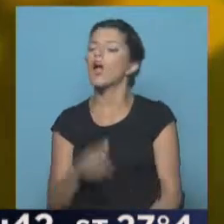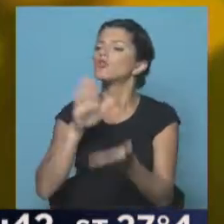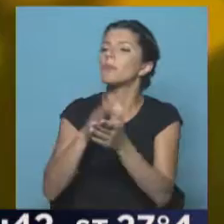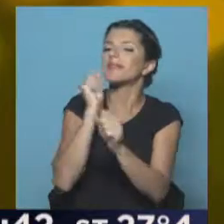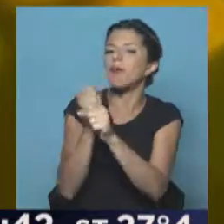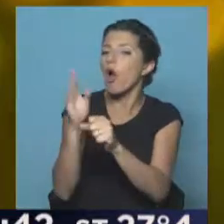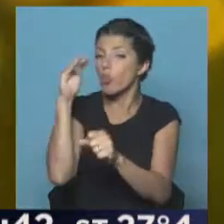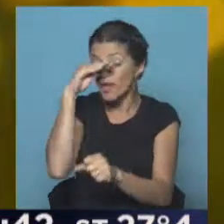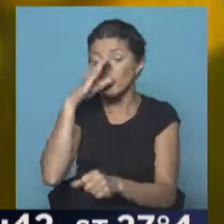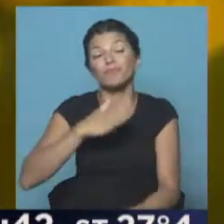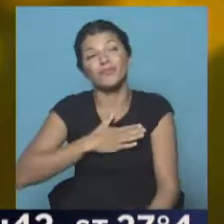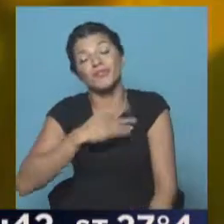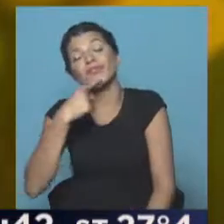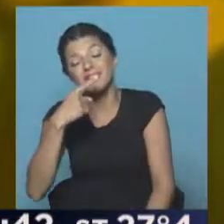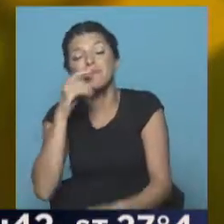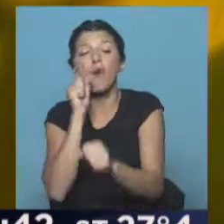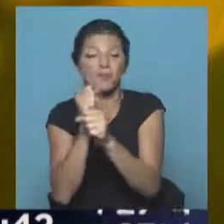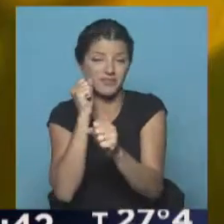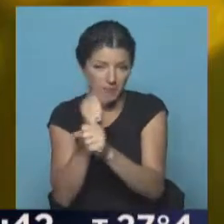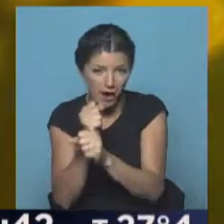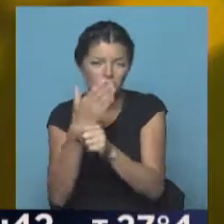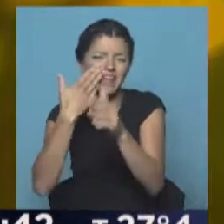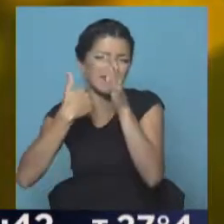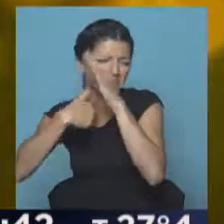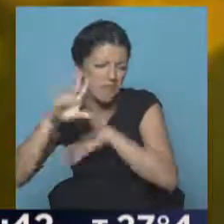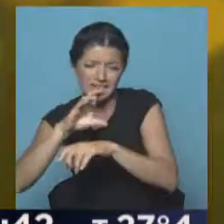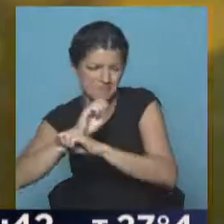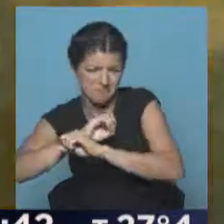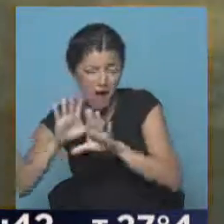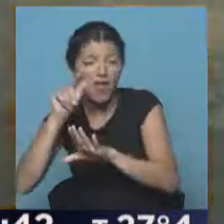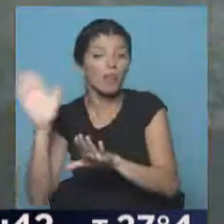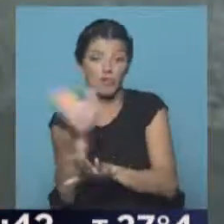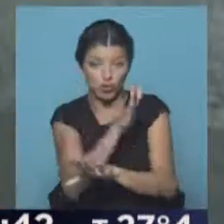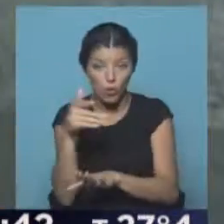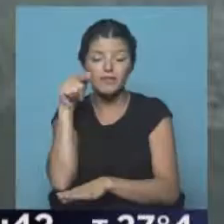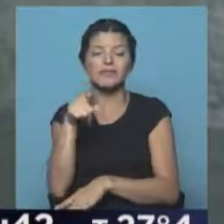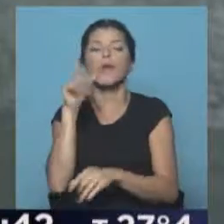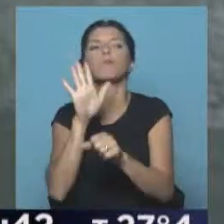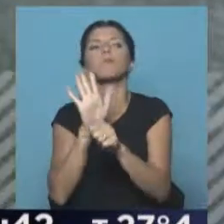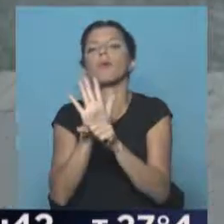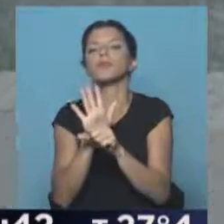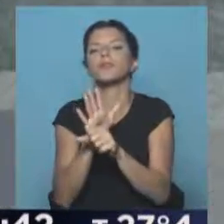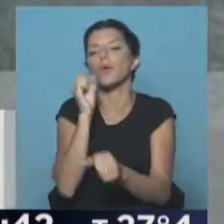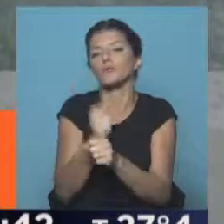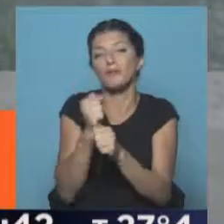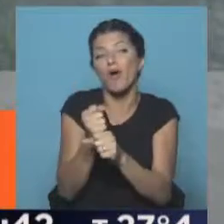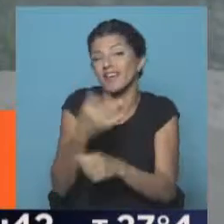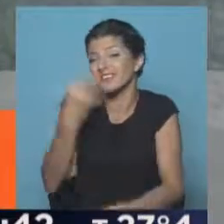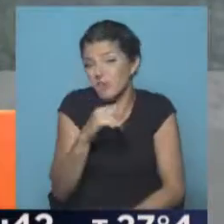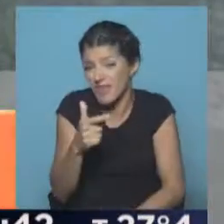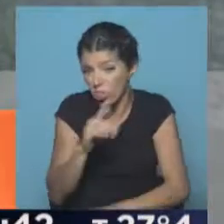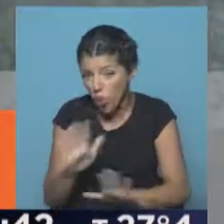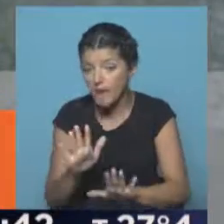que nosotros lo llamamos el más precario de todos, que es un subempleo inestable para